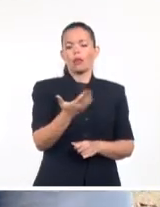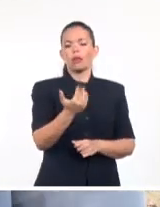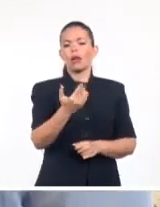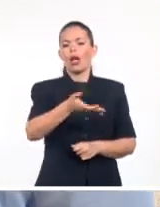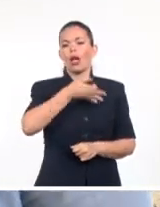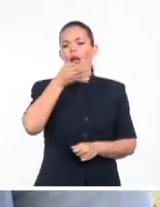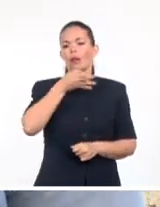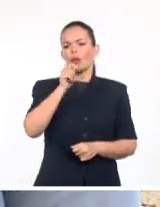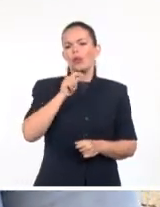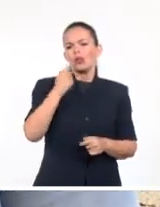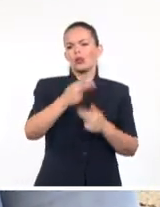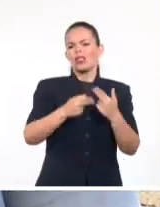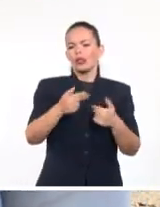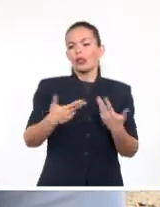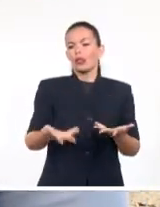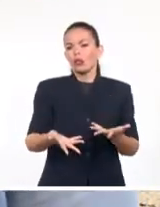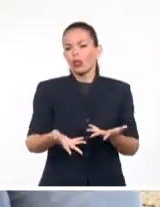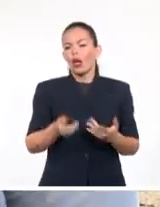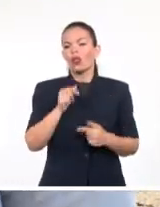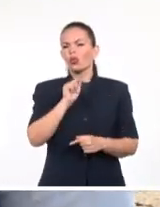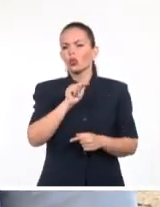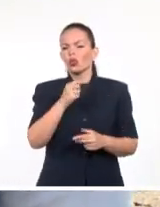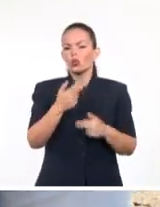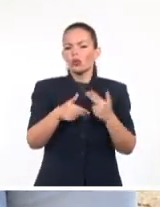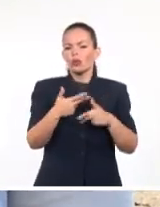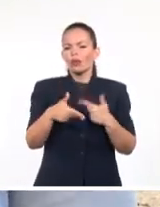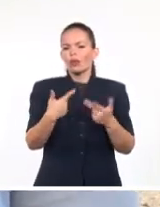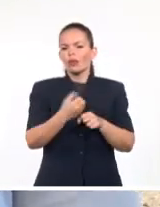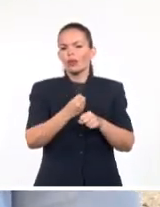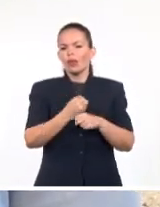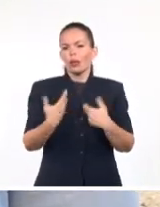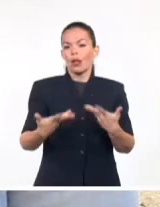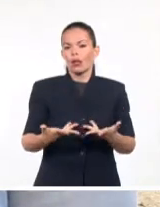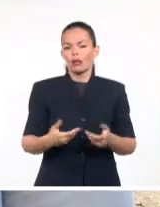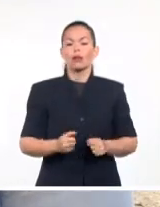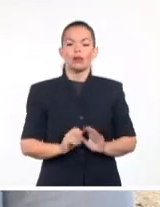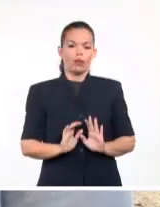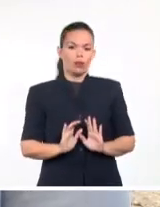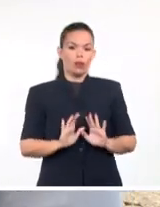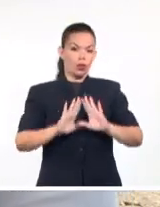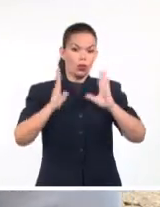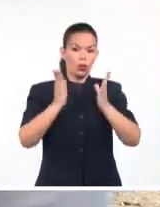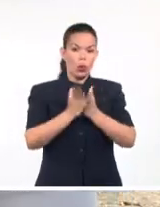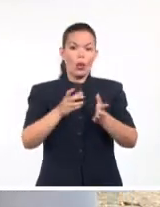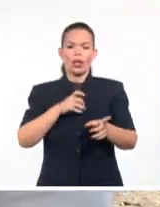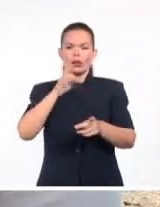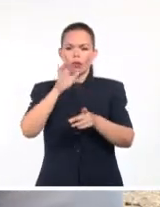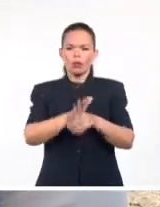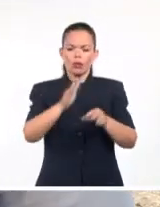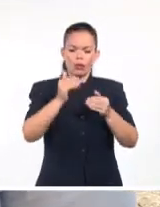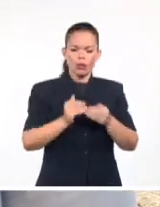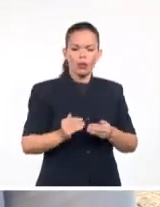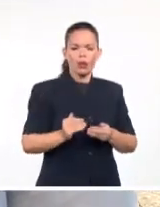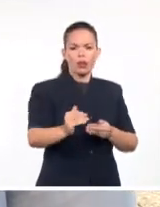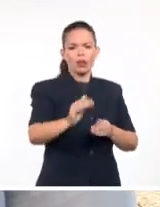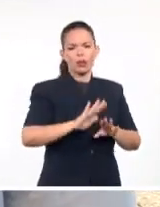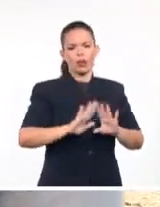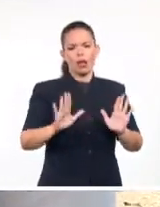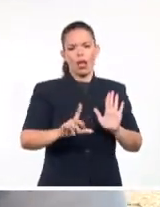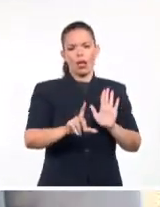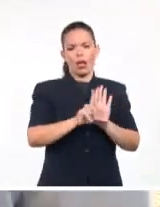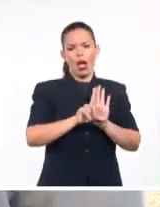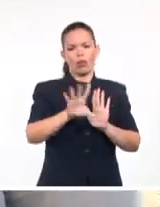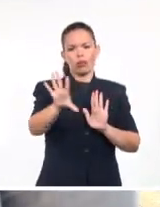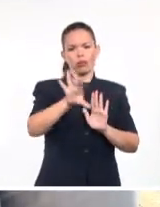también espacios de participación en su toma de decisiones, y todo empieza pues a partir de ese momento en que legitimamos a determinada